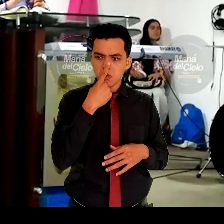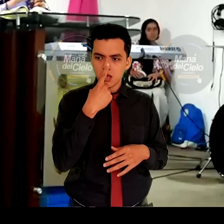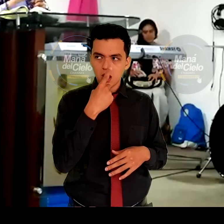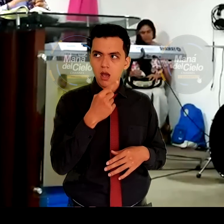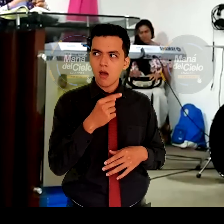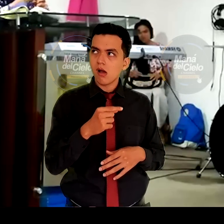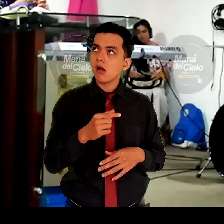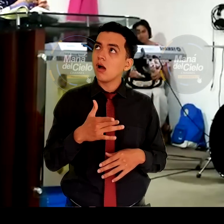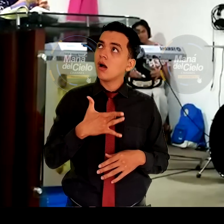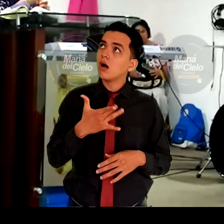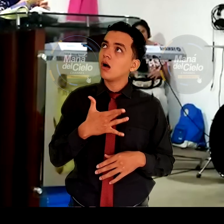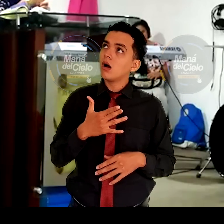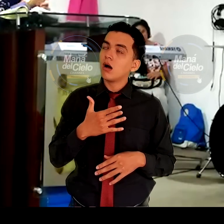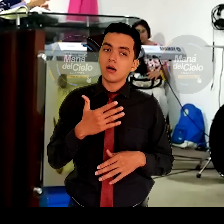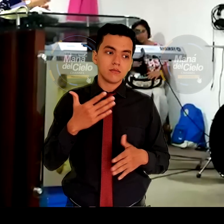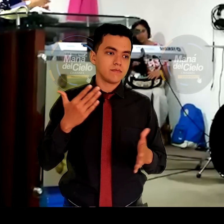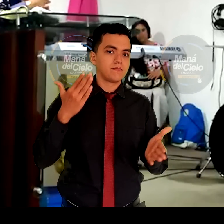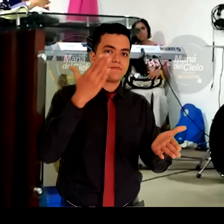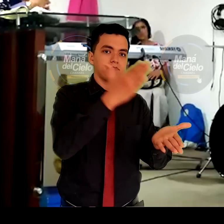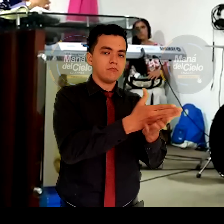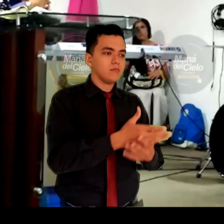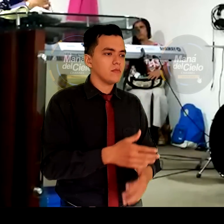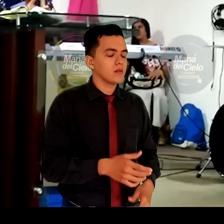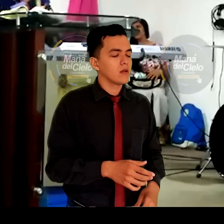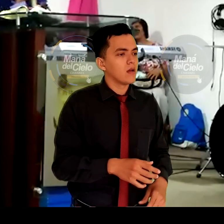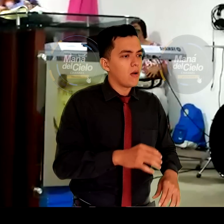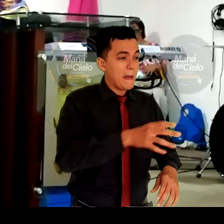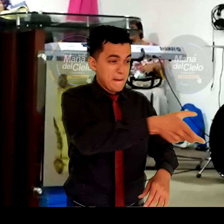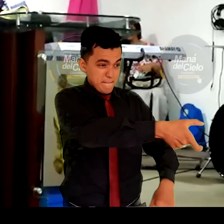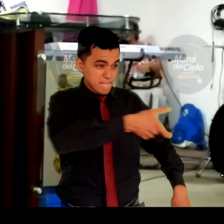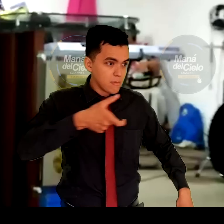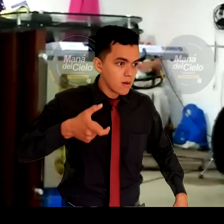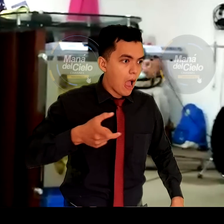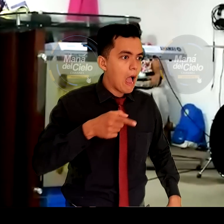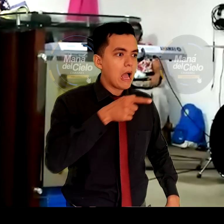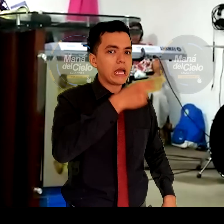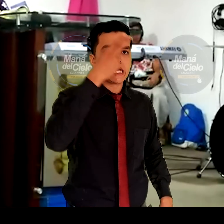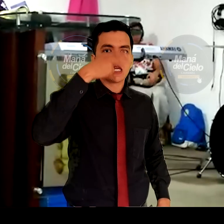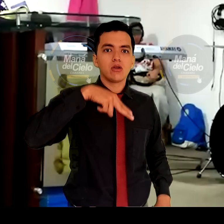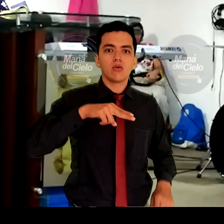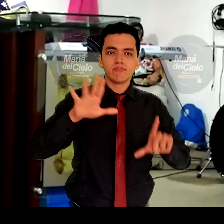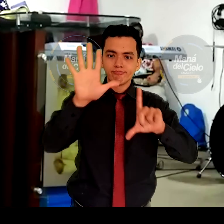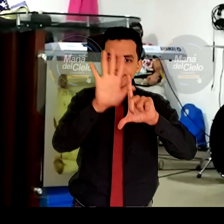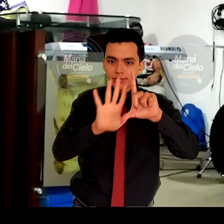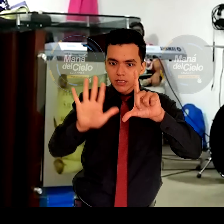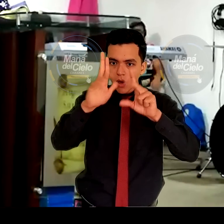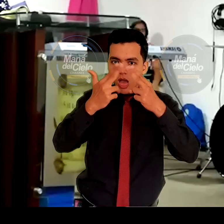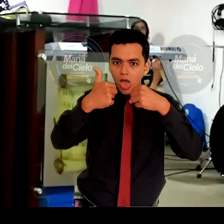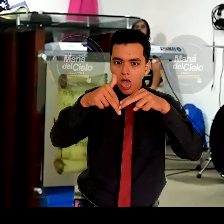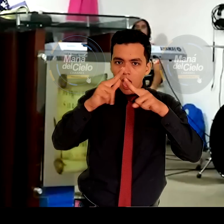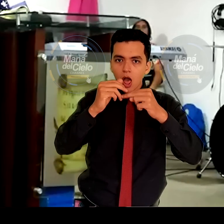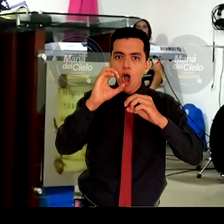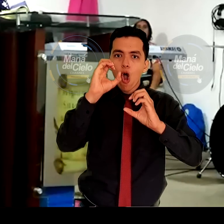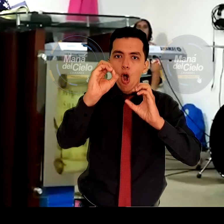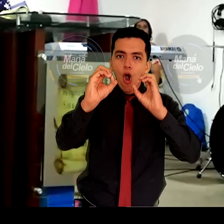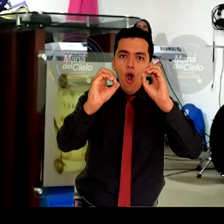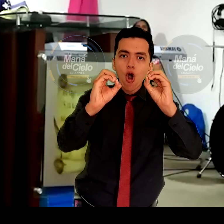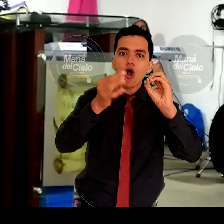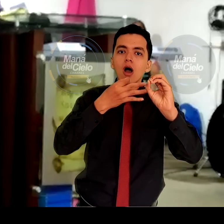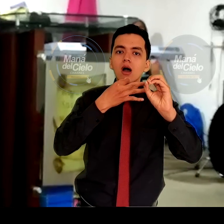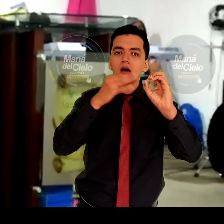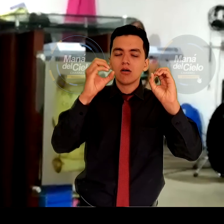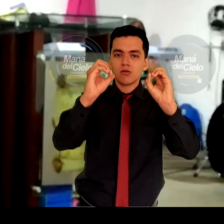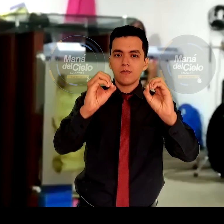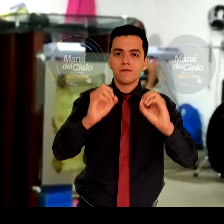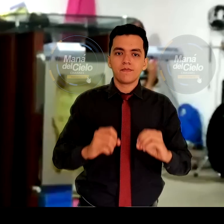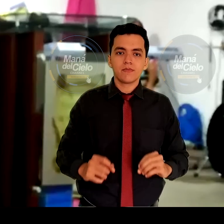de pornografía homosexual. Pero mire usted lo que hace una mamá preparada. Como había orado, había ayunado, ella muy calmada dijo,